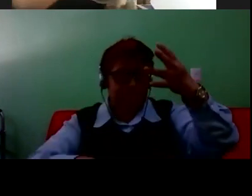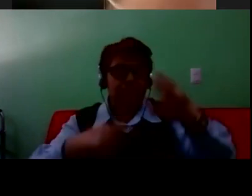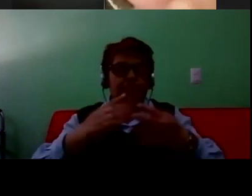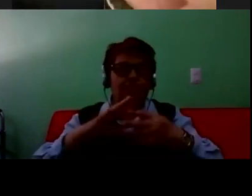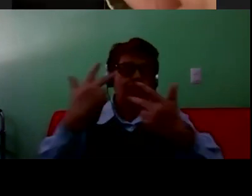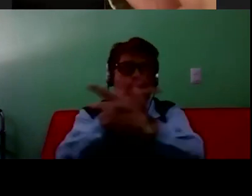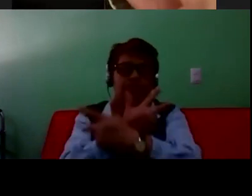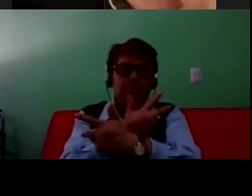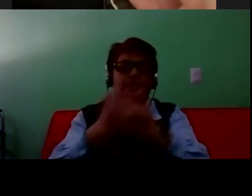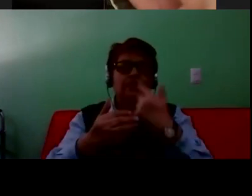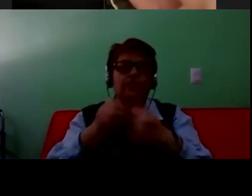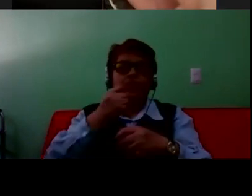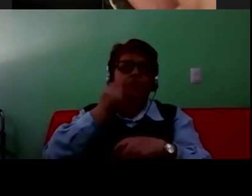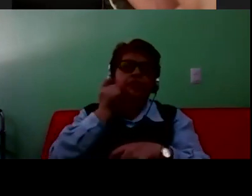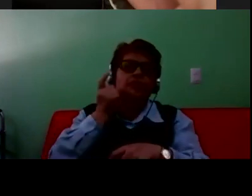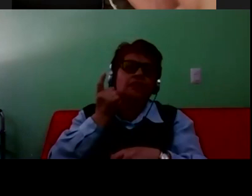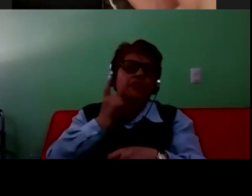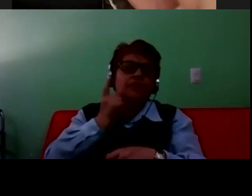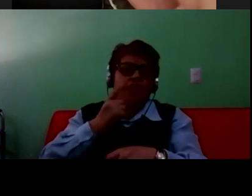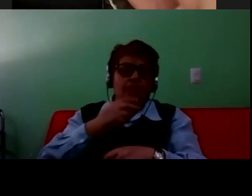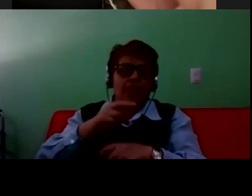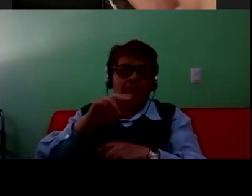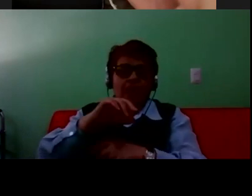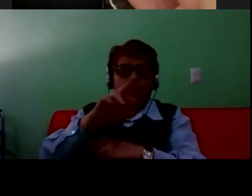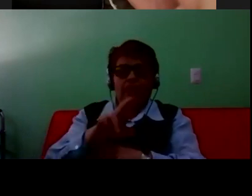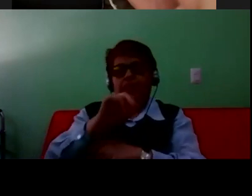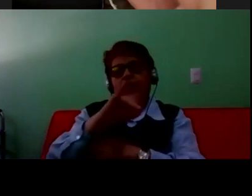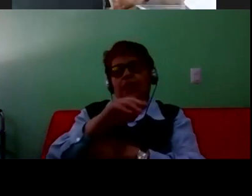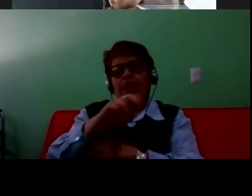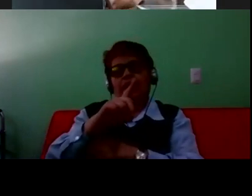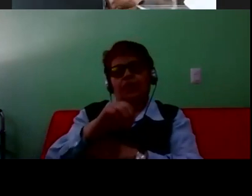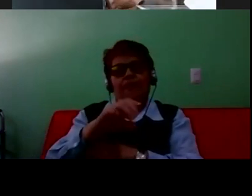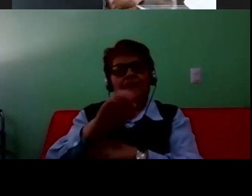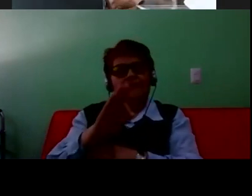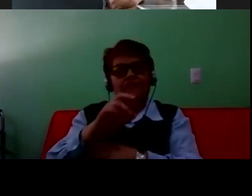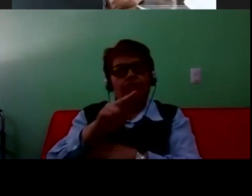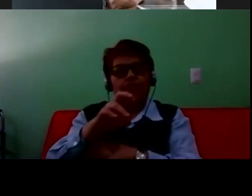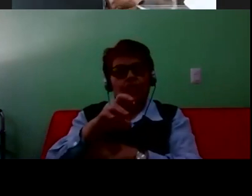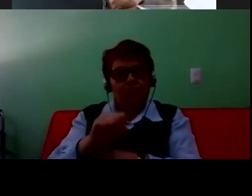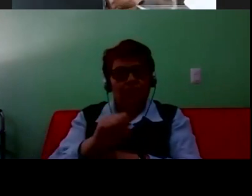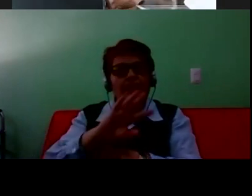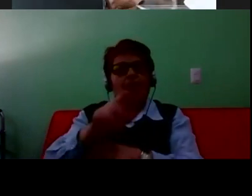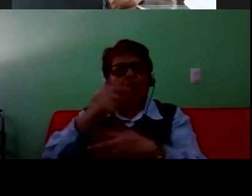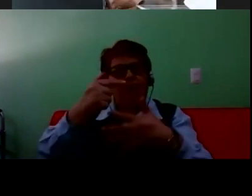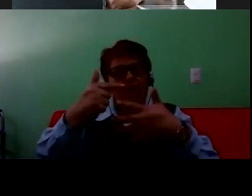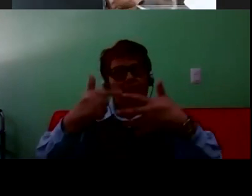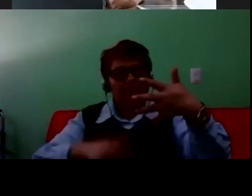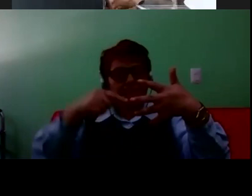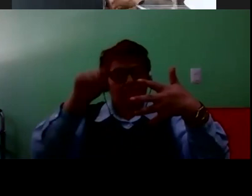remota, solicito al diputado Jesús Ricardo Fuentes, secretario de la comisión, realice el pase de lista de